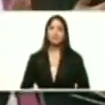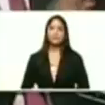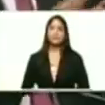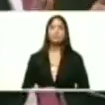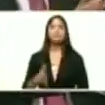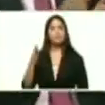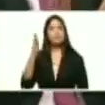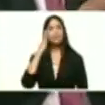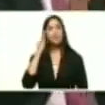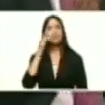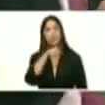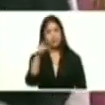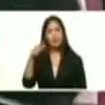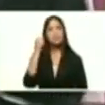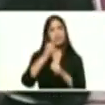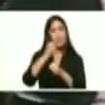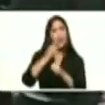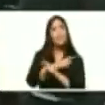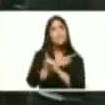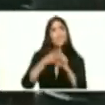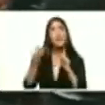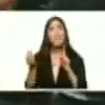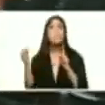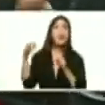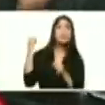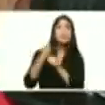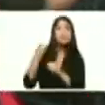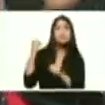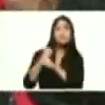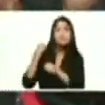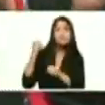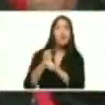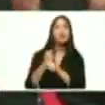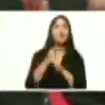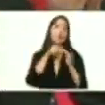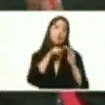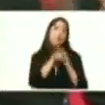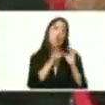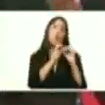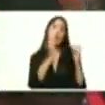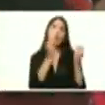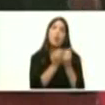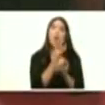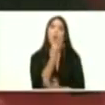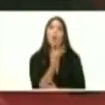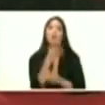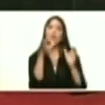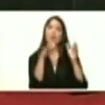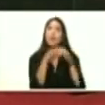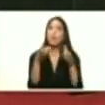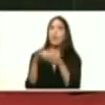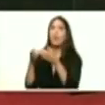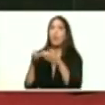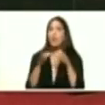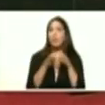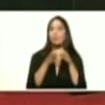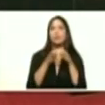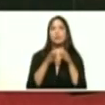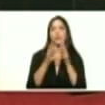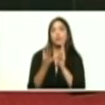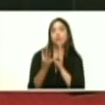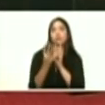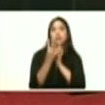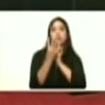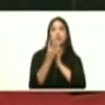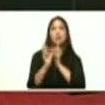yo sé que ustedes, lo están haciendo, pero hay que hacerlo aún más, no se encierren, en cuatro grupos, ni se dejen rodear por